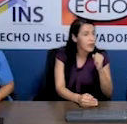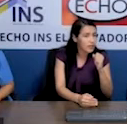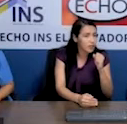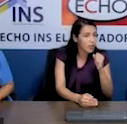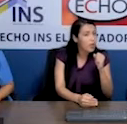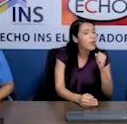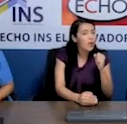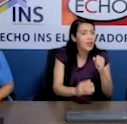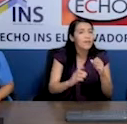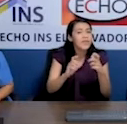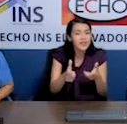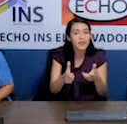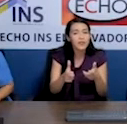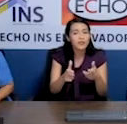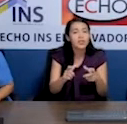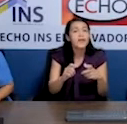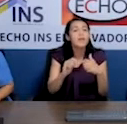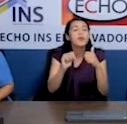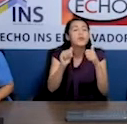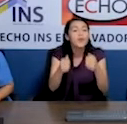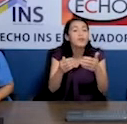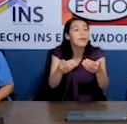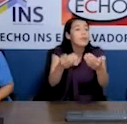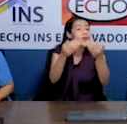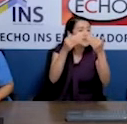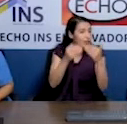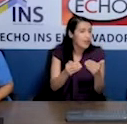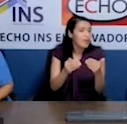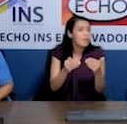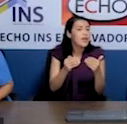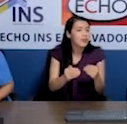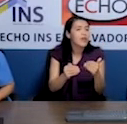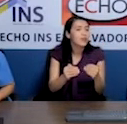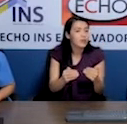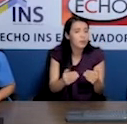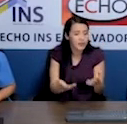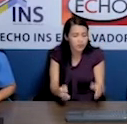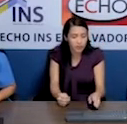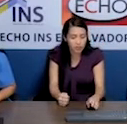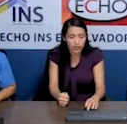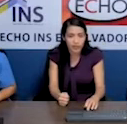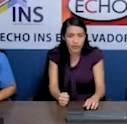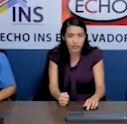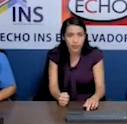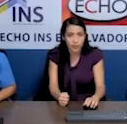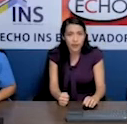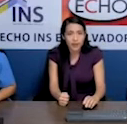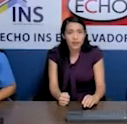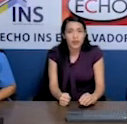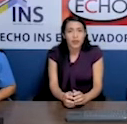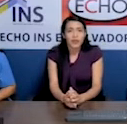a corto plazo o que mis intervenciones van a promover una muerte mayor a corto plazo si yo lo